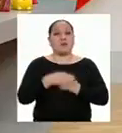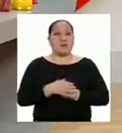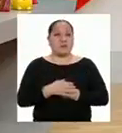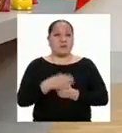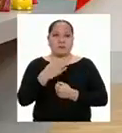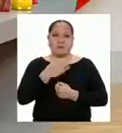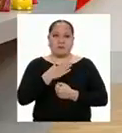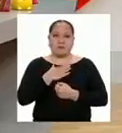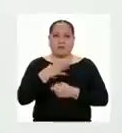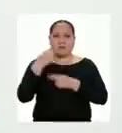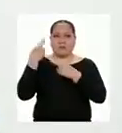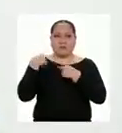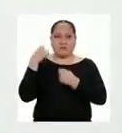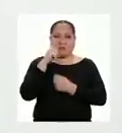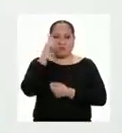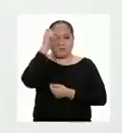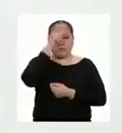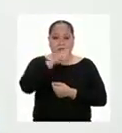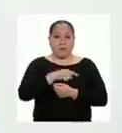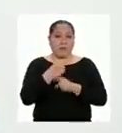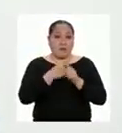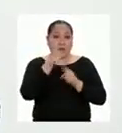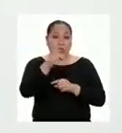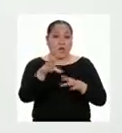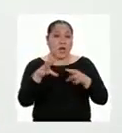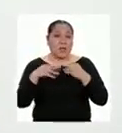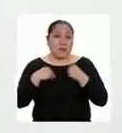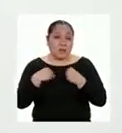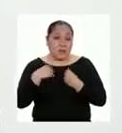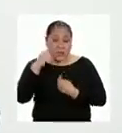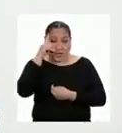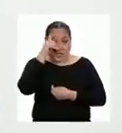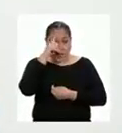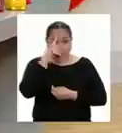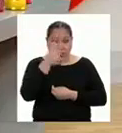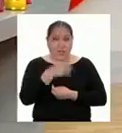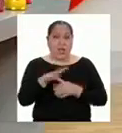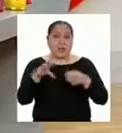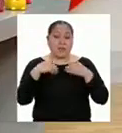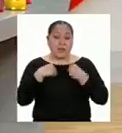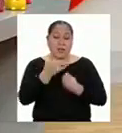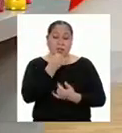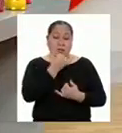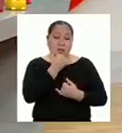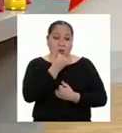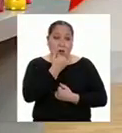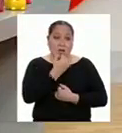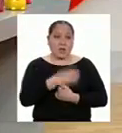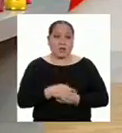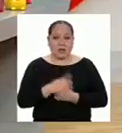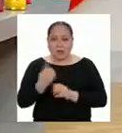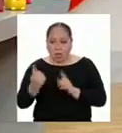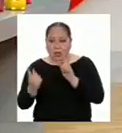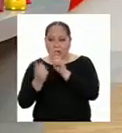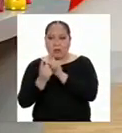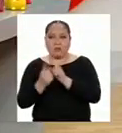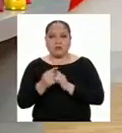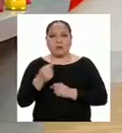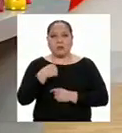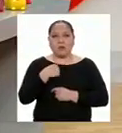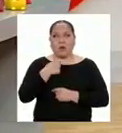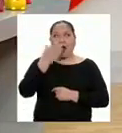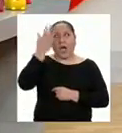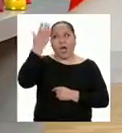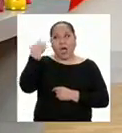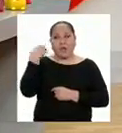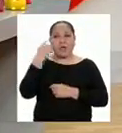rol no era el más difícil. Pero reconociste tu error y te volviste a acercar. La verdad, a mí me había pasado una situación